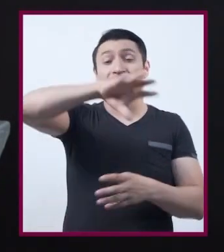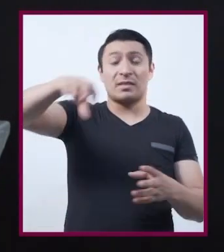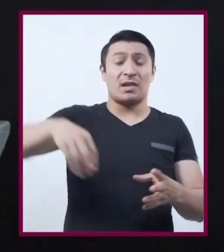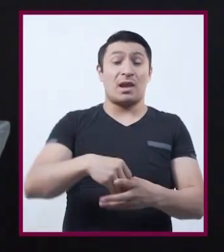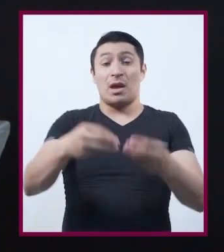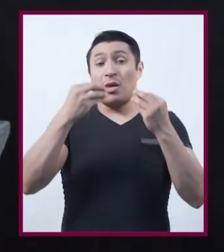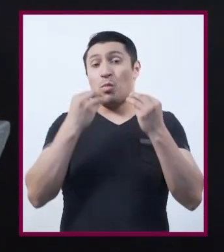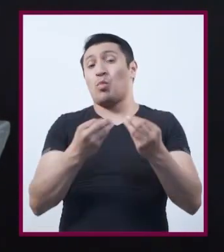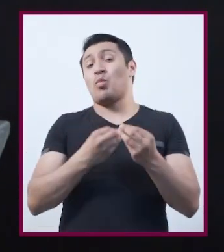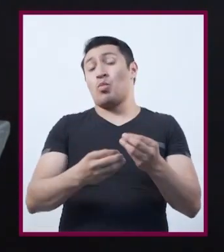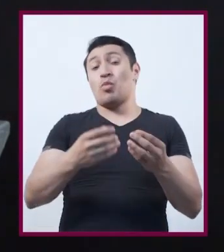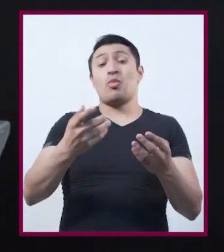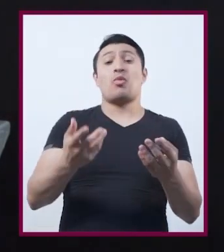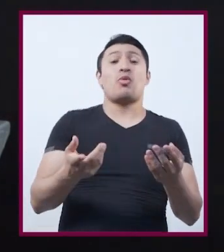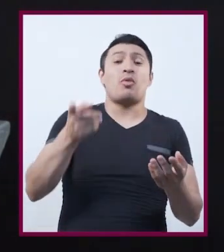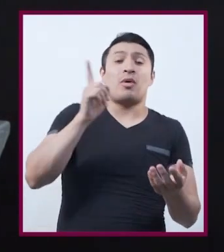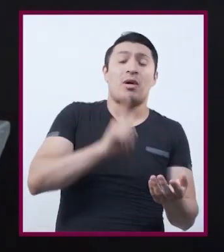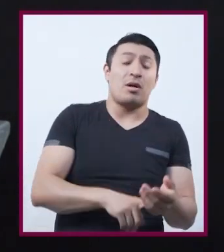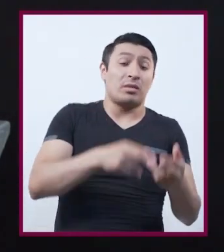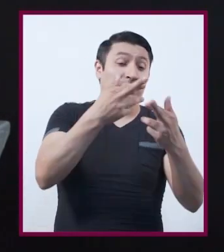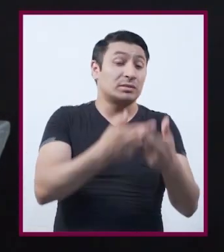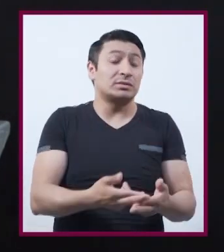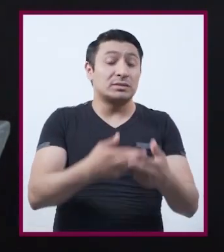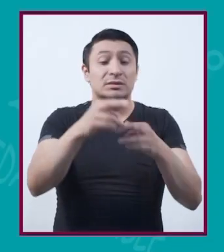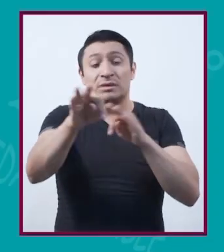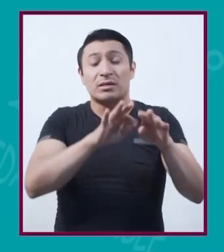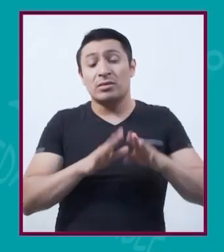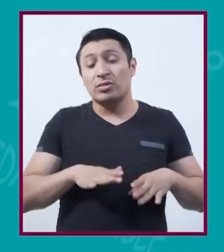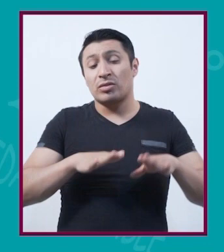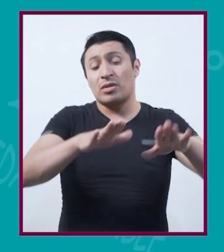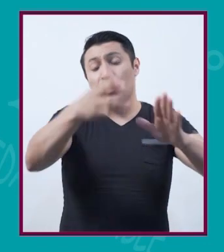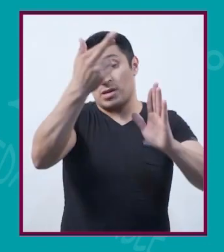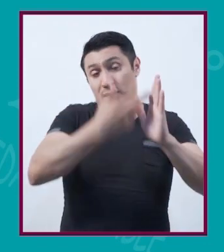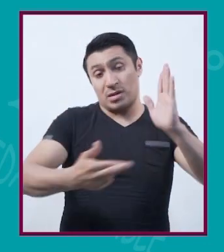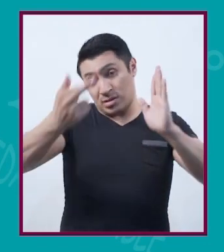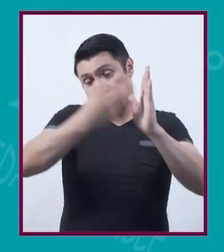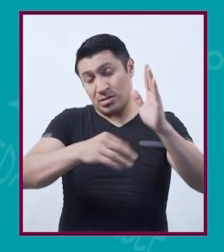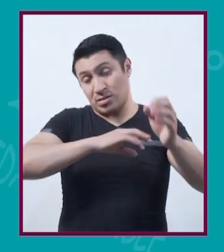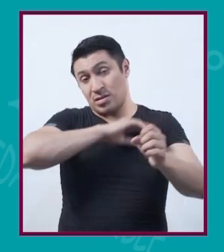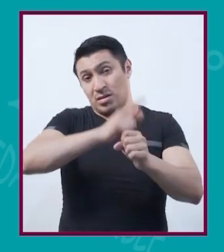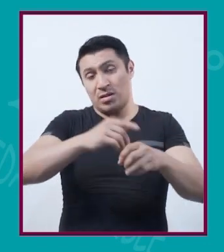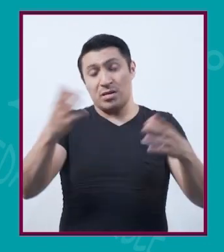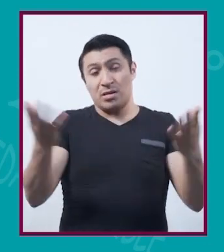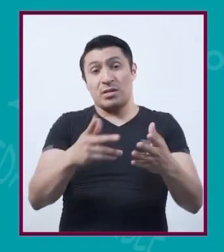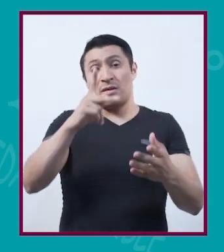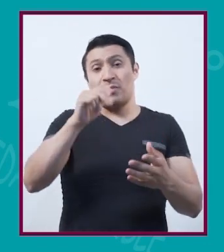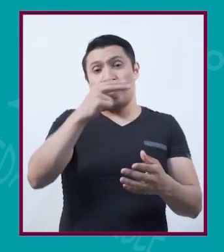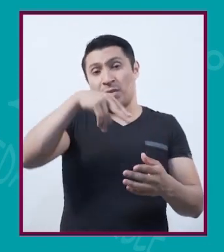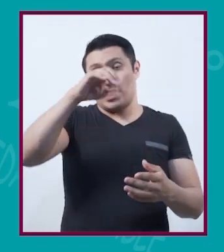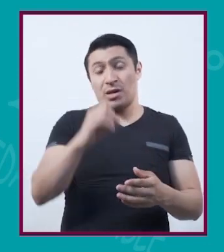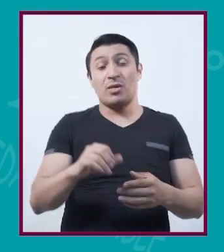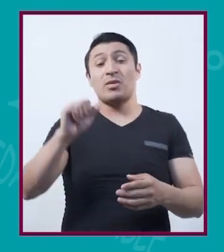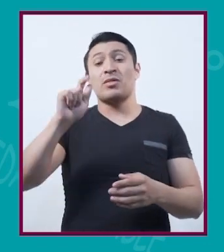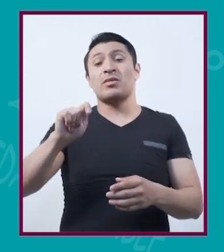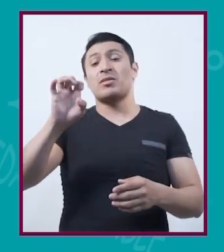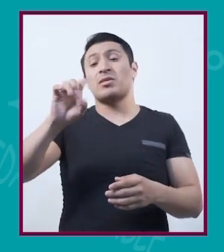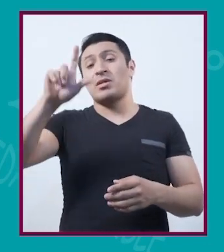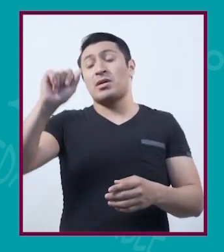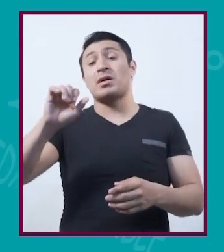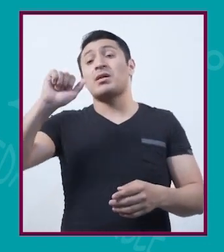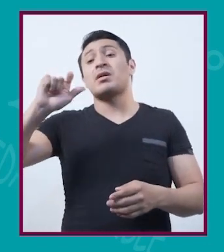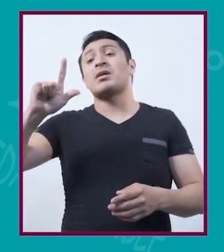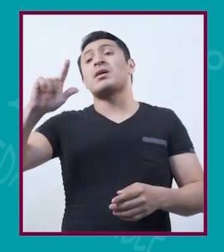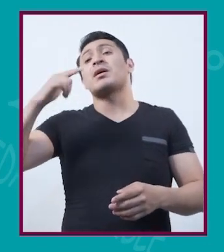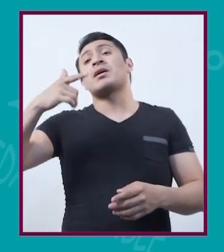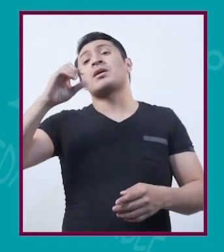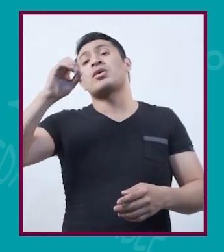Pero, ¿por qué andaría Humboldt haciendo estos cálculos? ¿De qué manera se interesaron en nosotros otras potencias